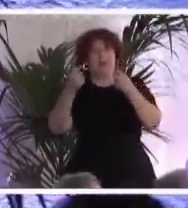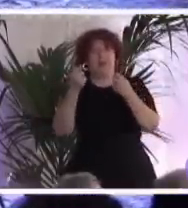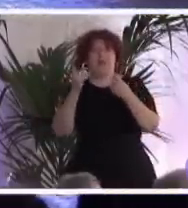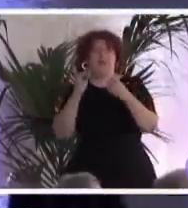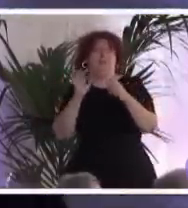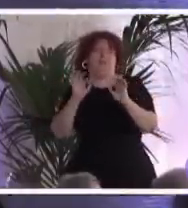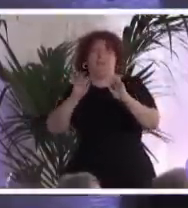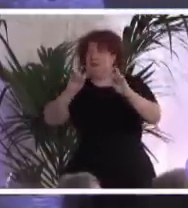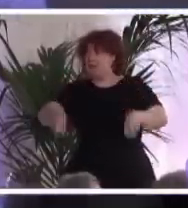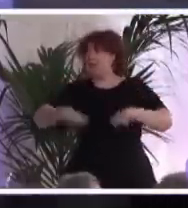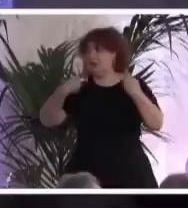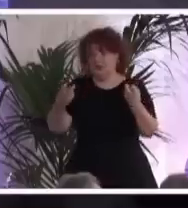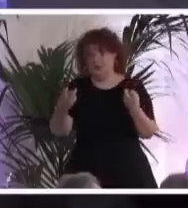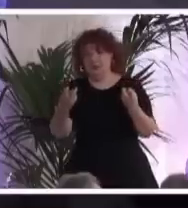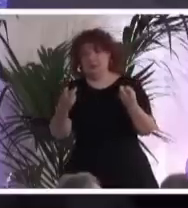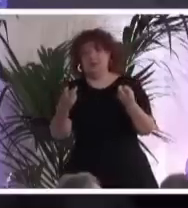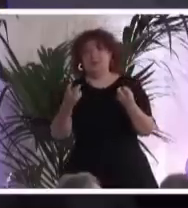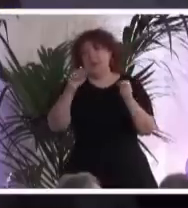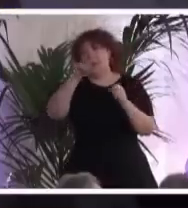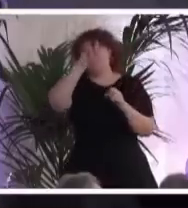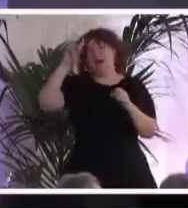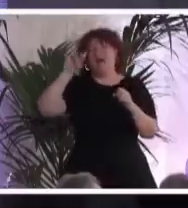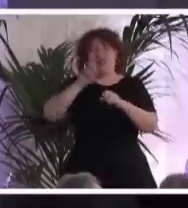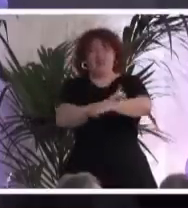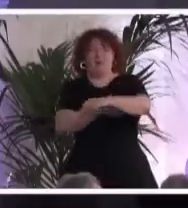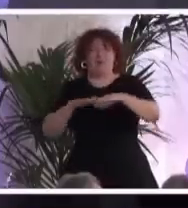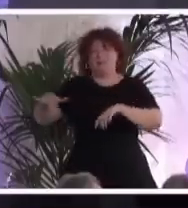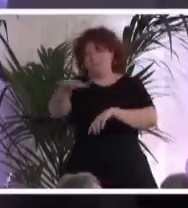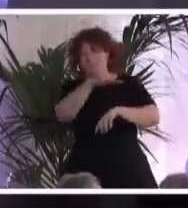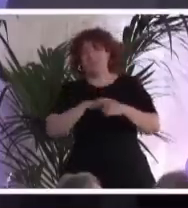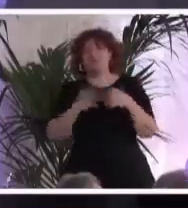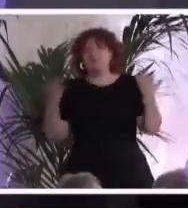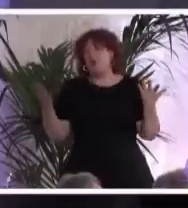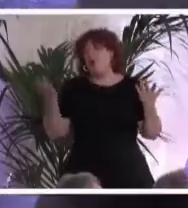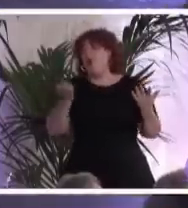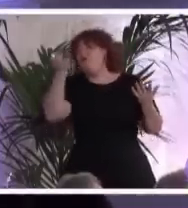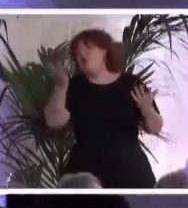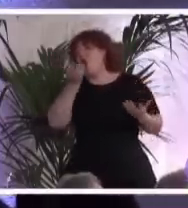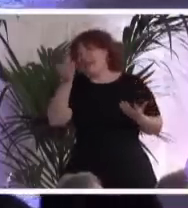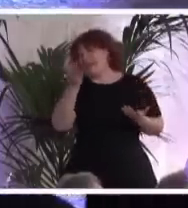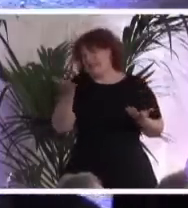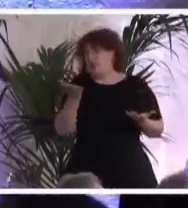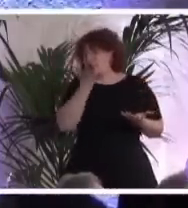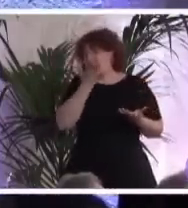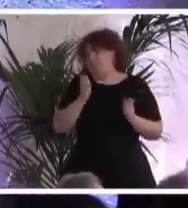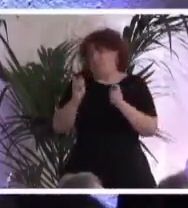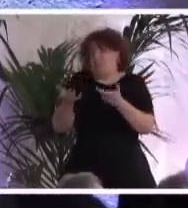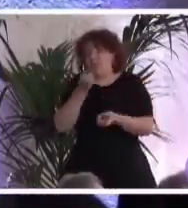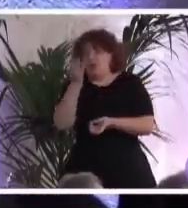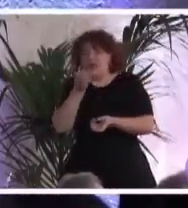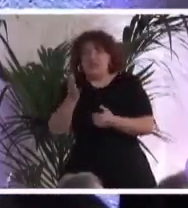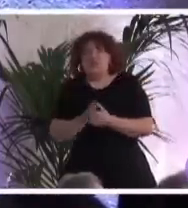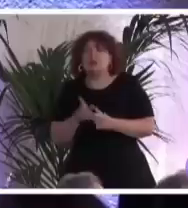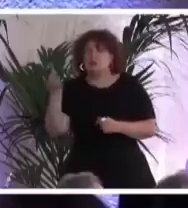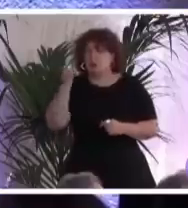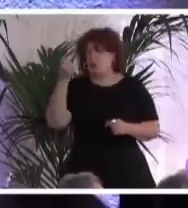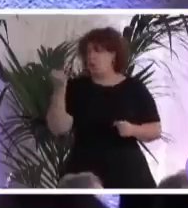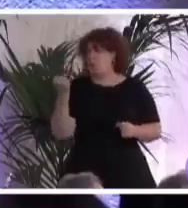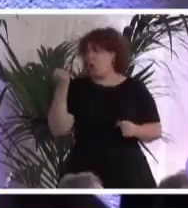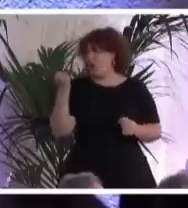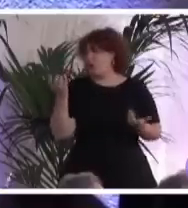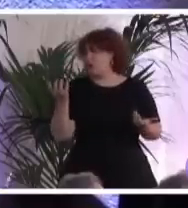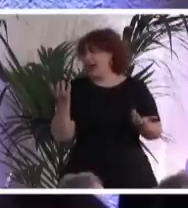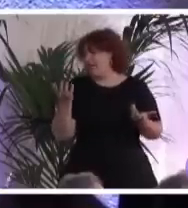de la Ciudad Deportiva del Real Madrid resulta que Florentino Pérez que es un tipo muy poderoso tenía